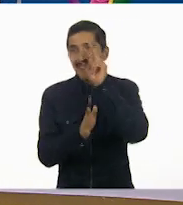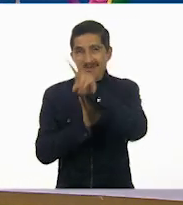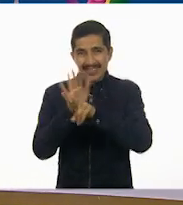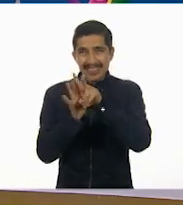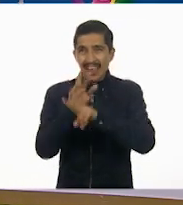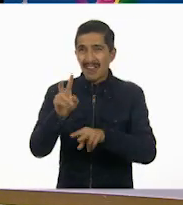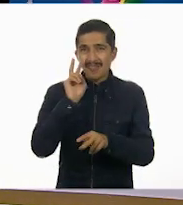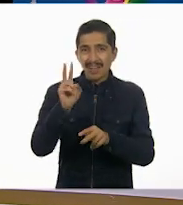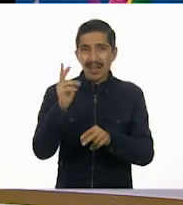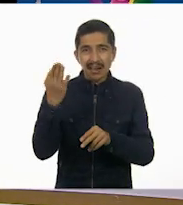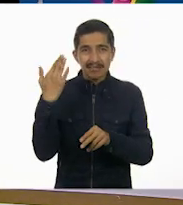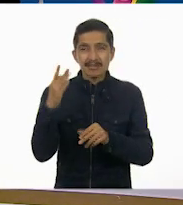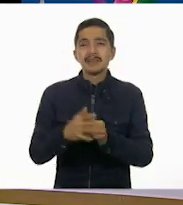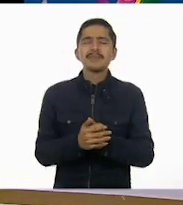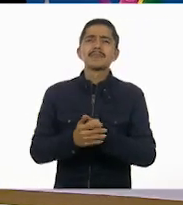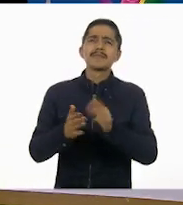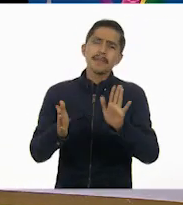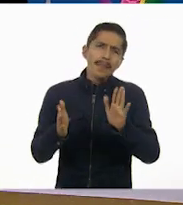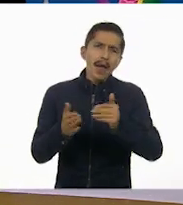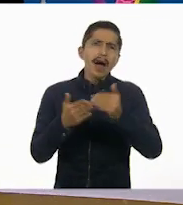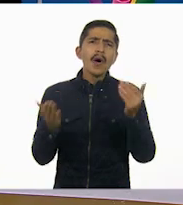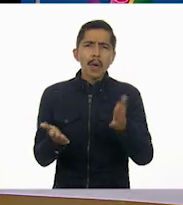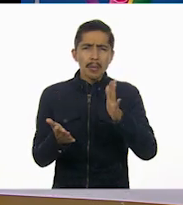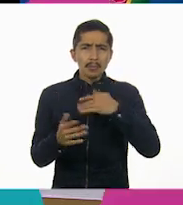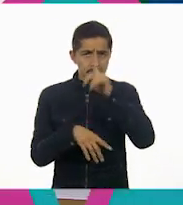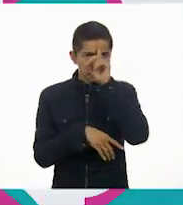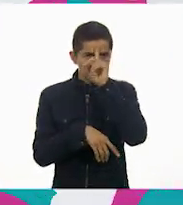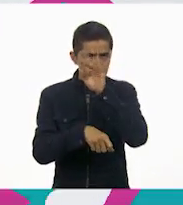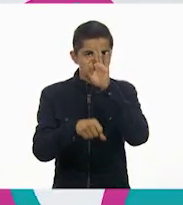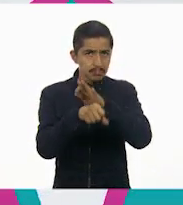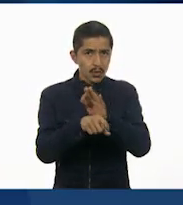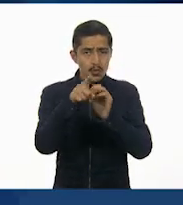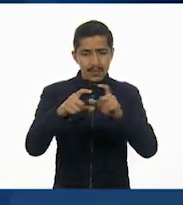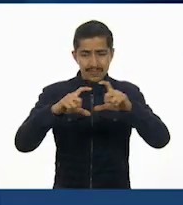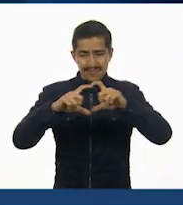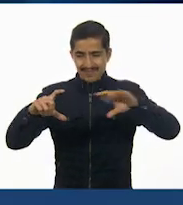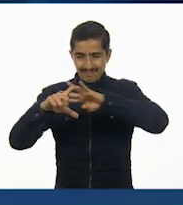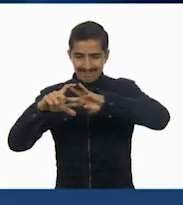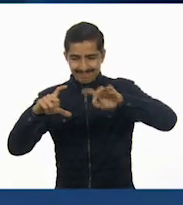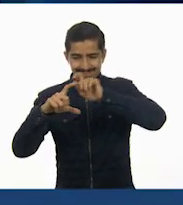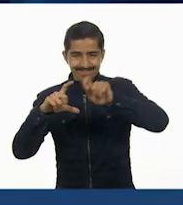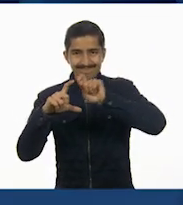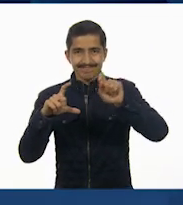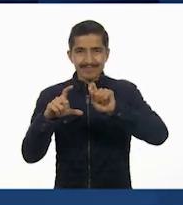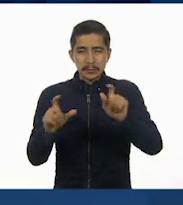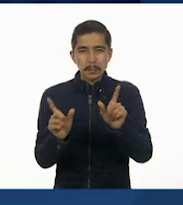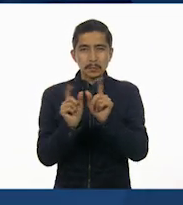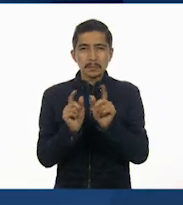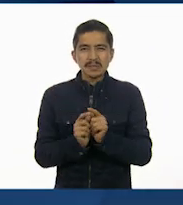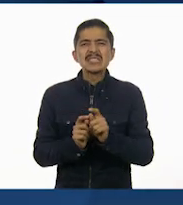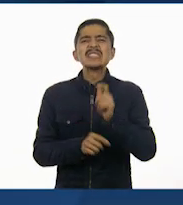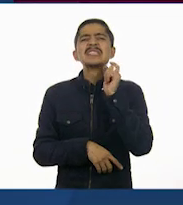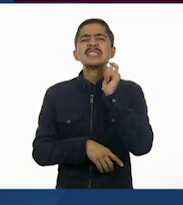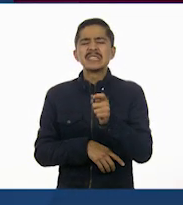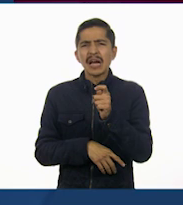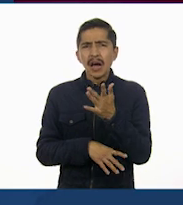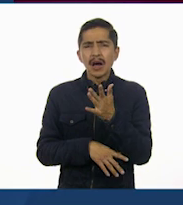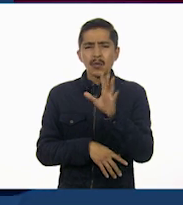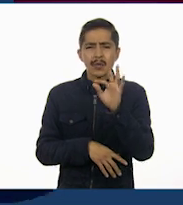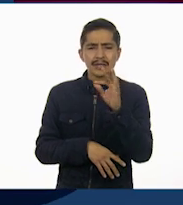ver. Y pues por último, les sugerimos que escriban fichas de trabajo con la información de las páginas 45